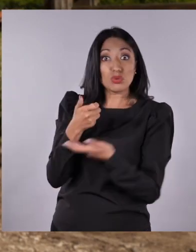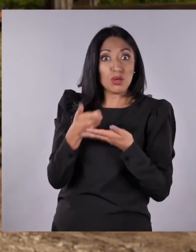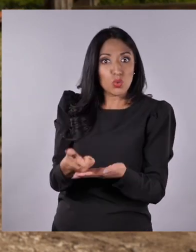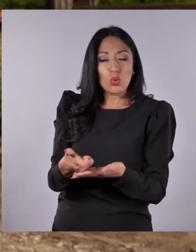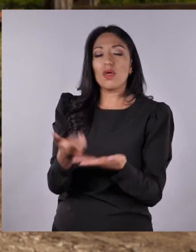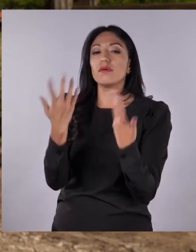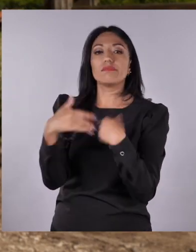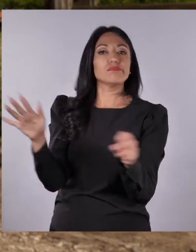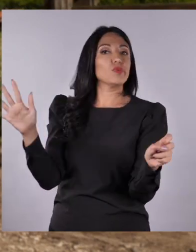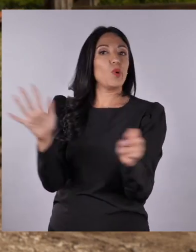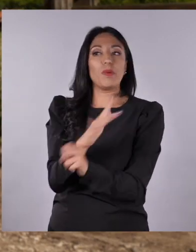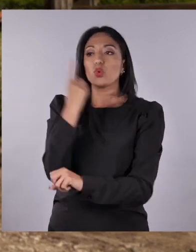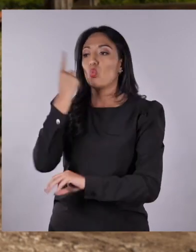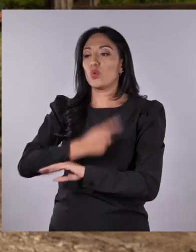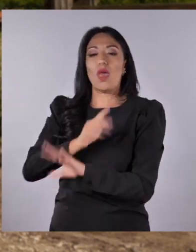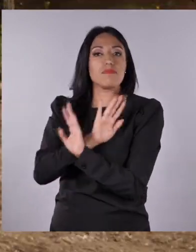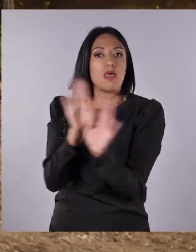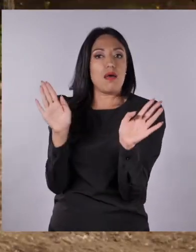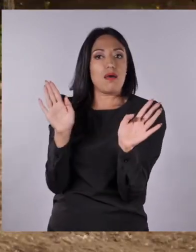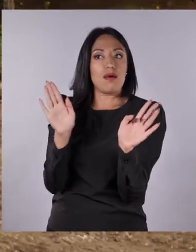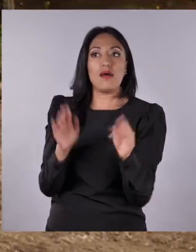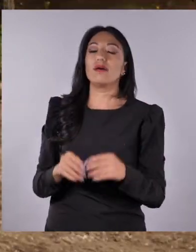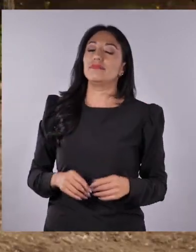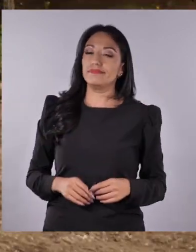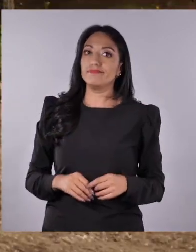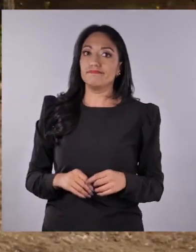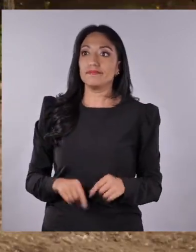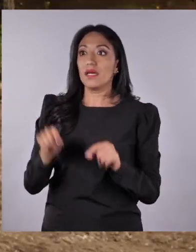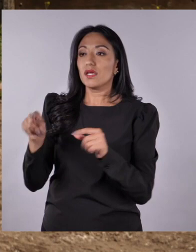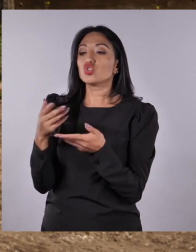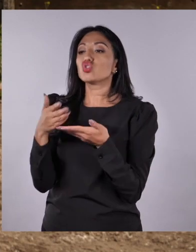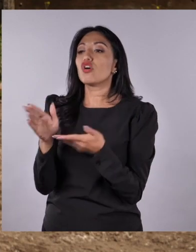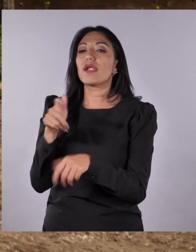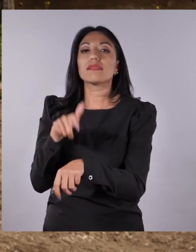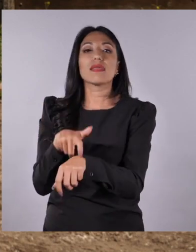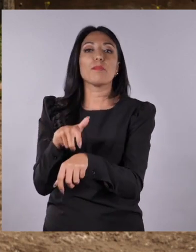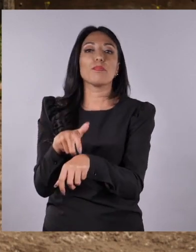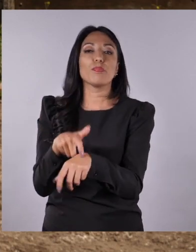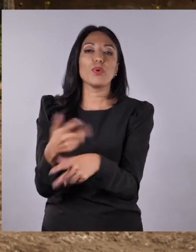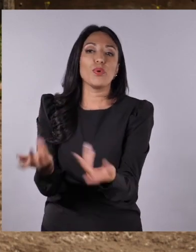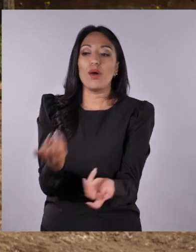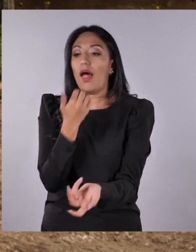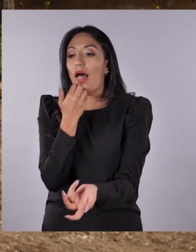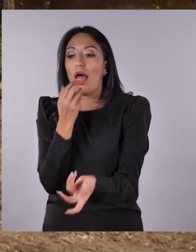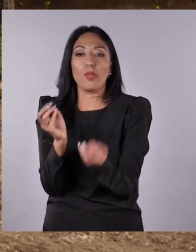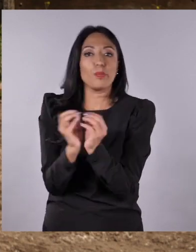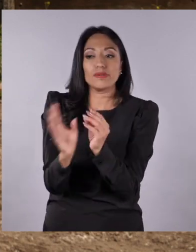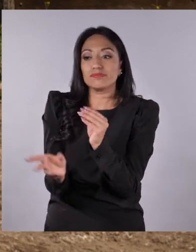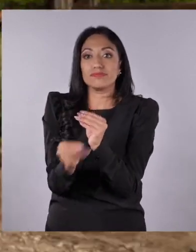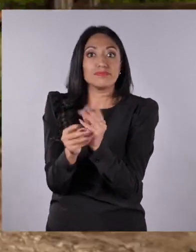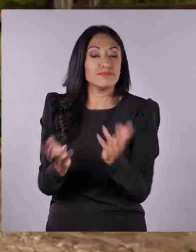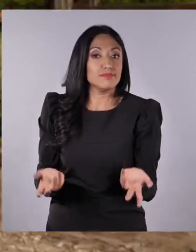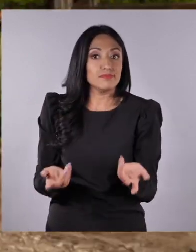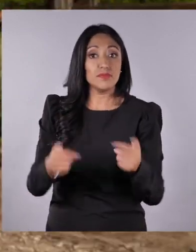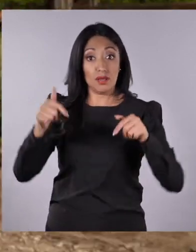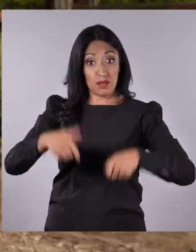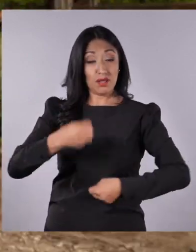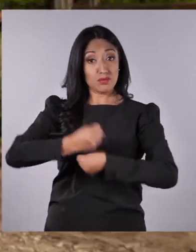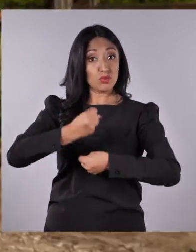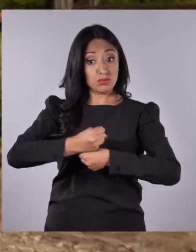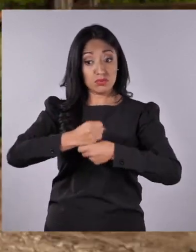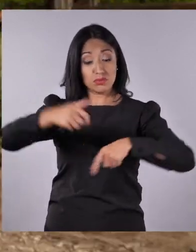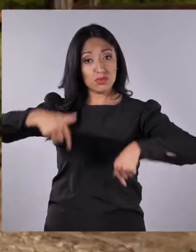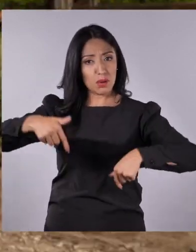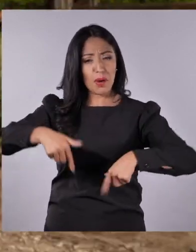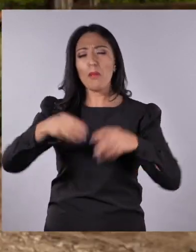lo complementamos en tan solo un día. Y hasta nos sobra tiempo para preparar un par de cosas más. La minga es